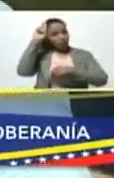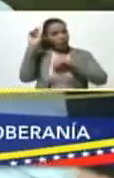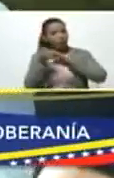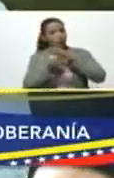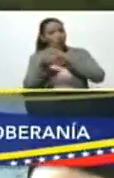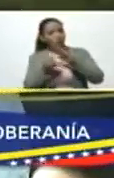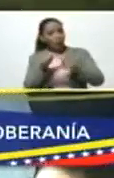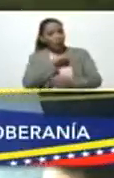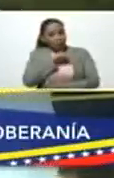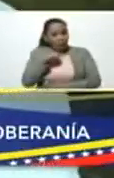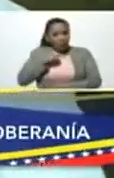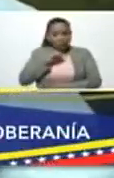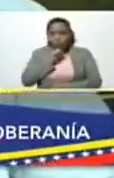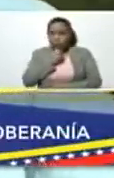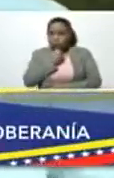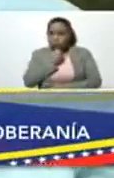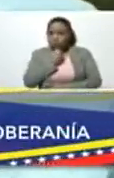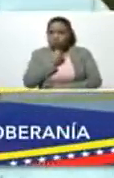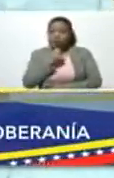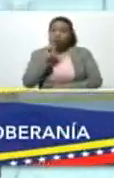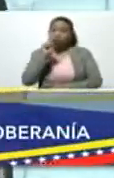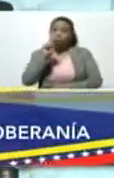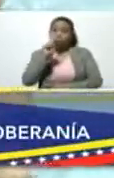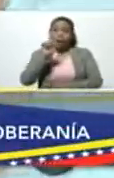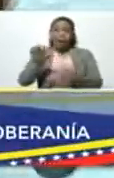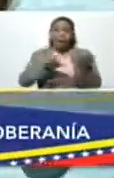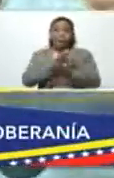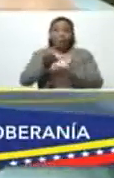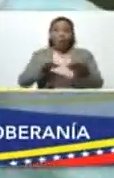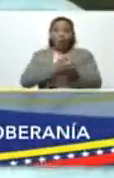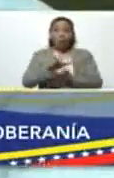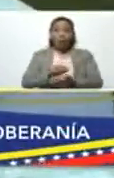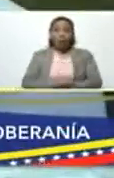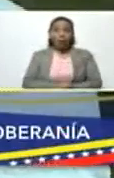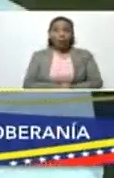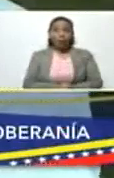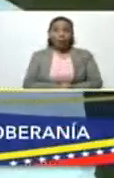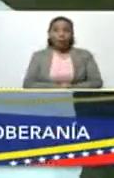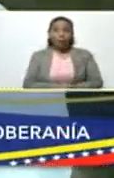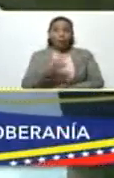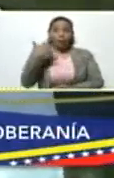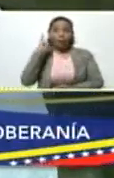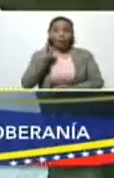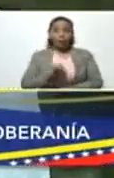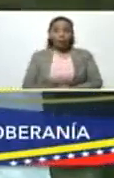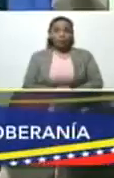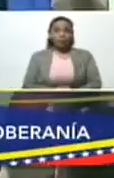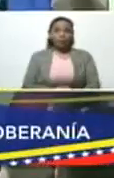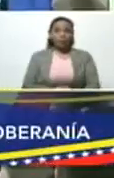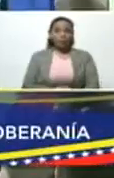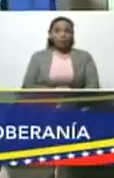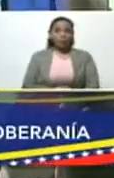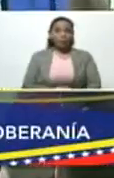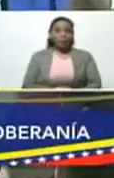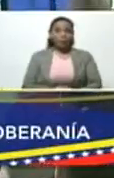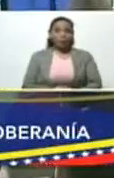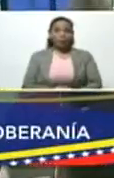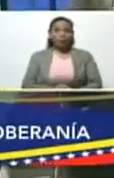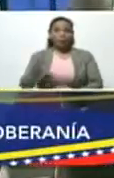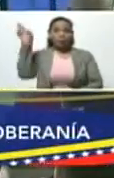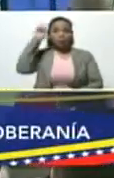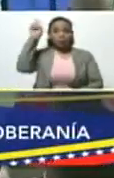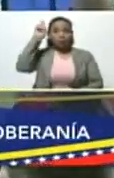pues. Y un problema que tenía una forma años muy para diplomática, ¿viste? Sí, por hay razones institucionales se odiaban,